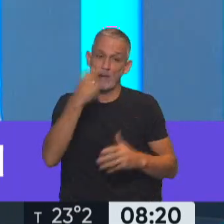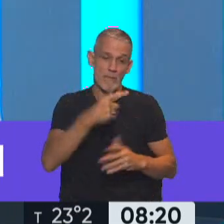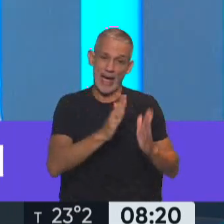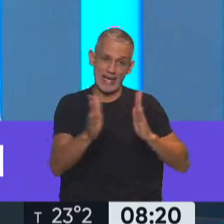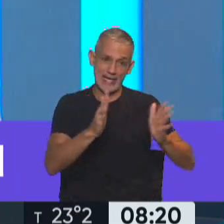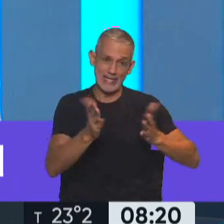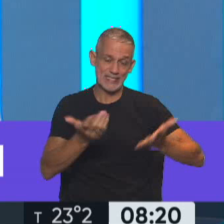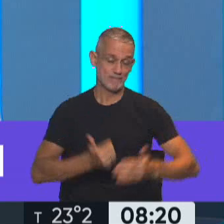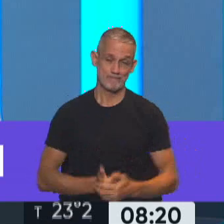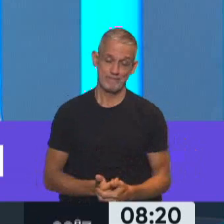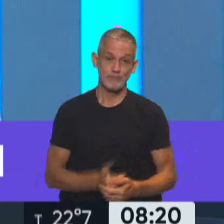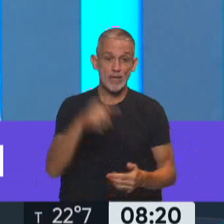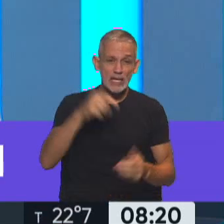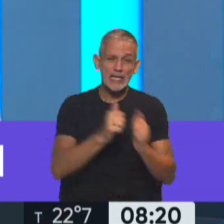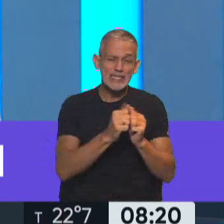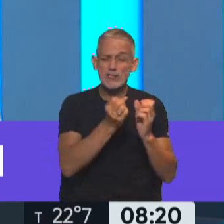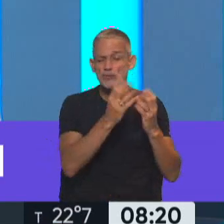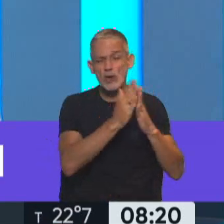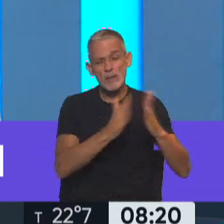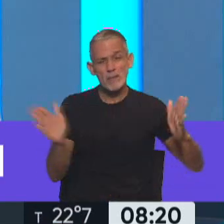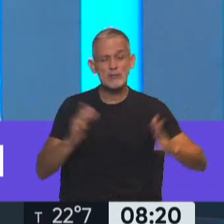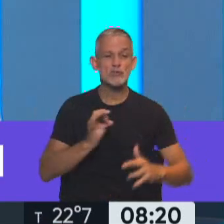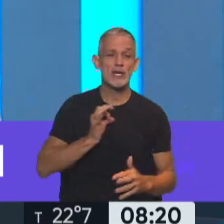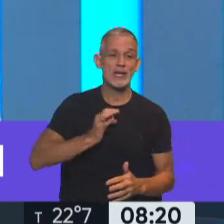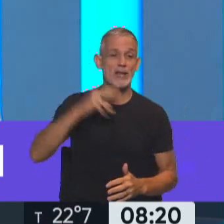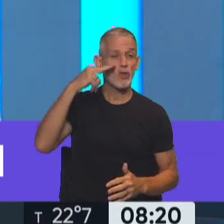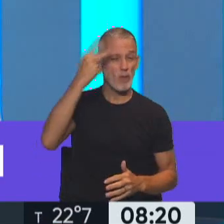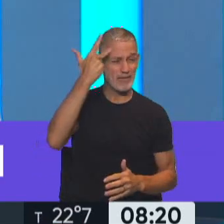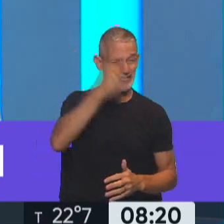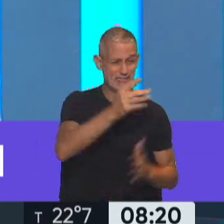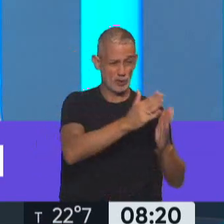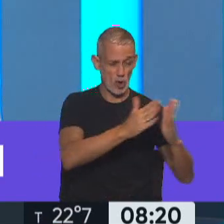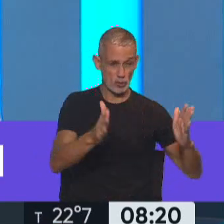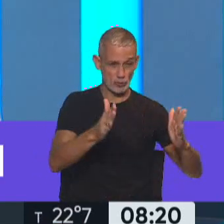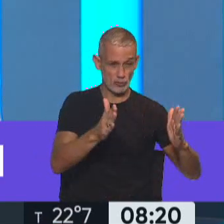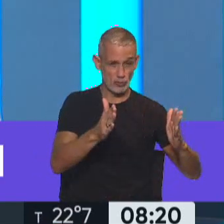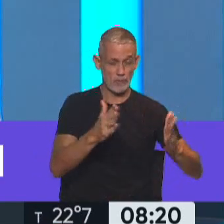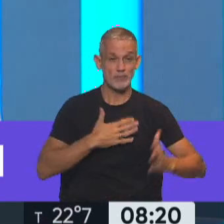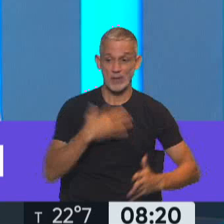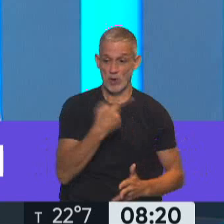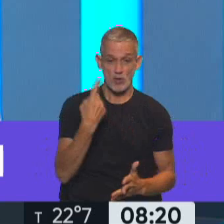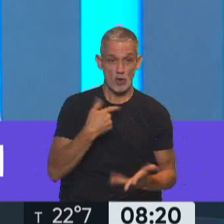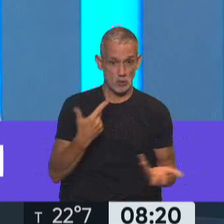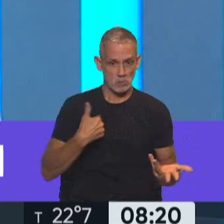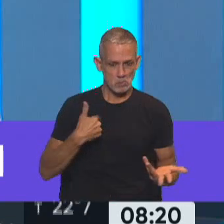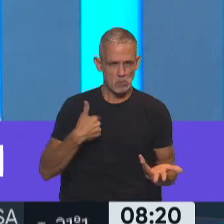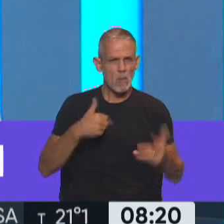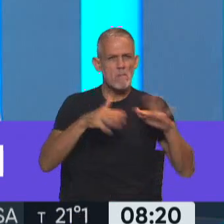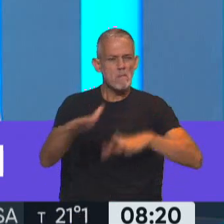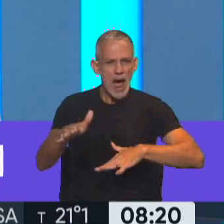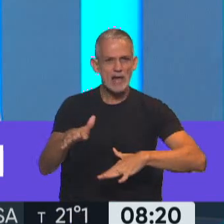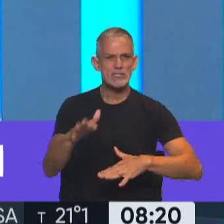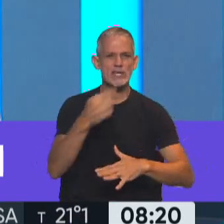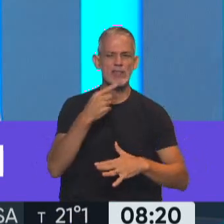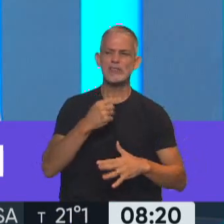Macri. Porque esta historia empezó en el año 2018. Nosotros convocamos una marcha que decía